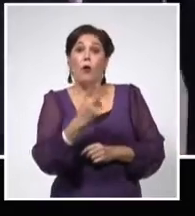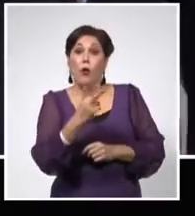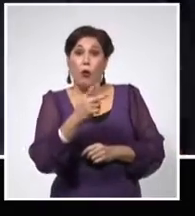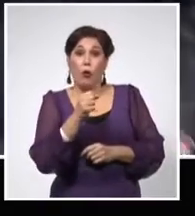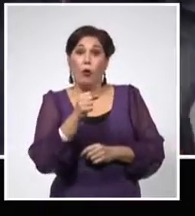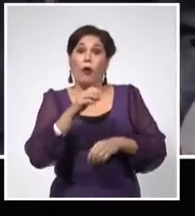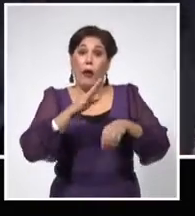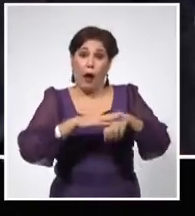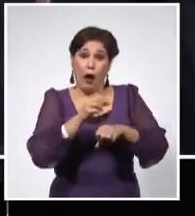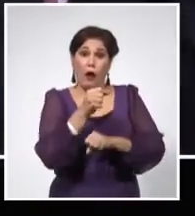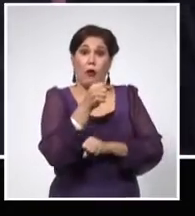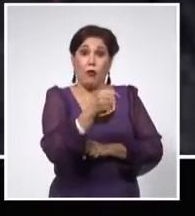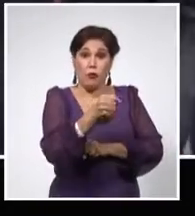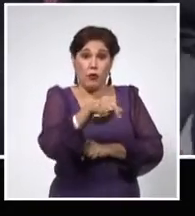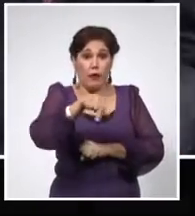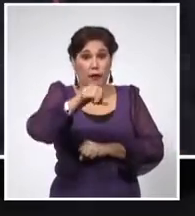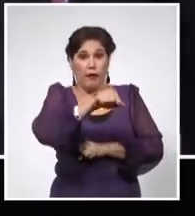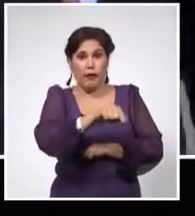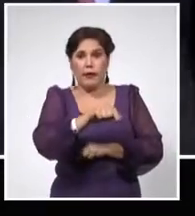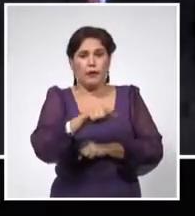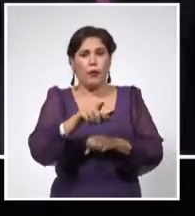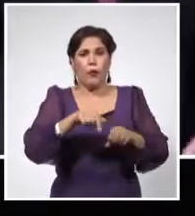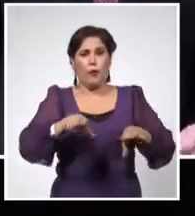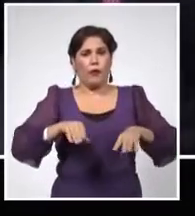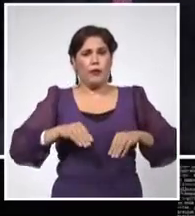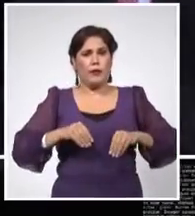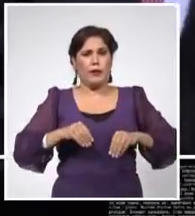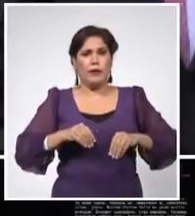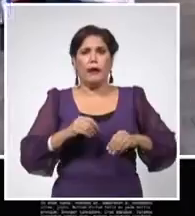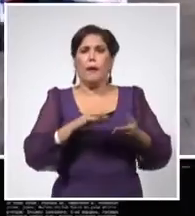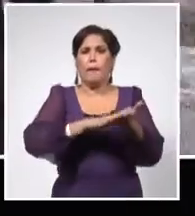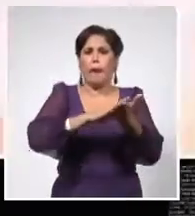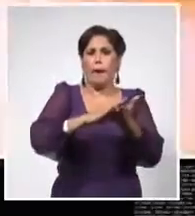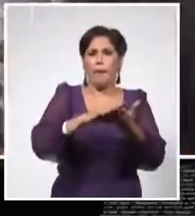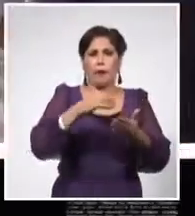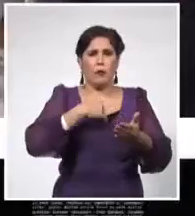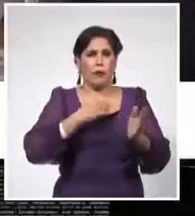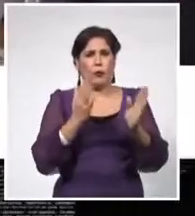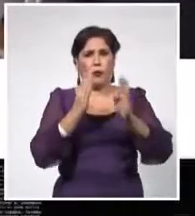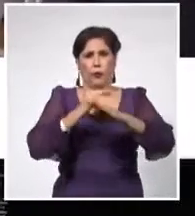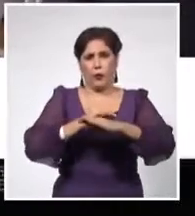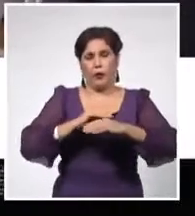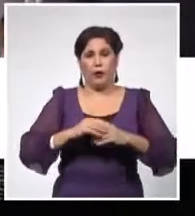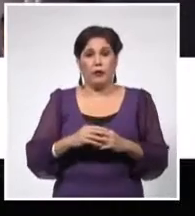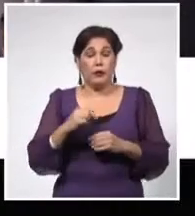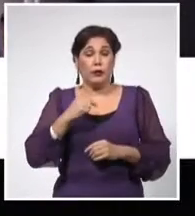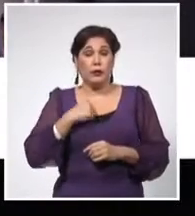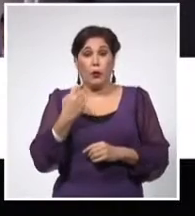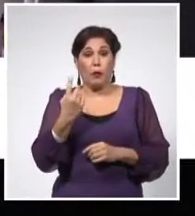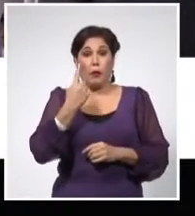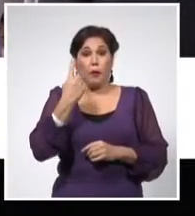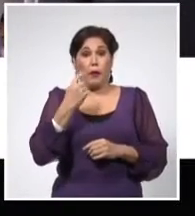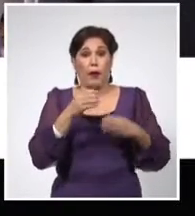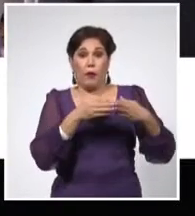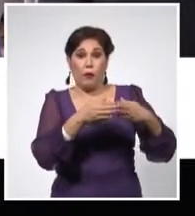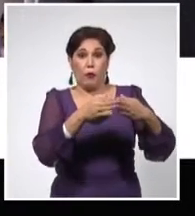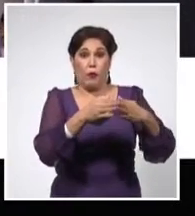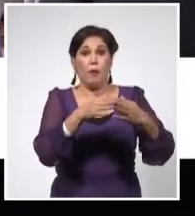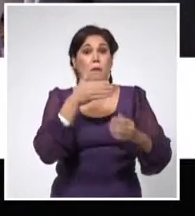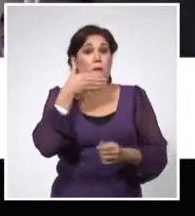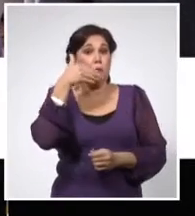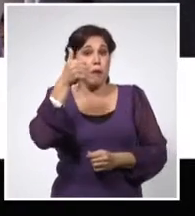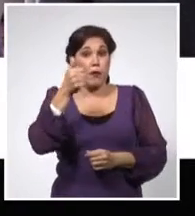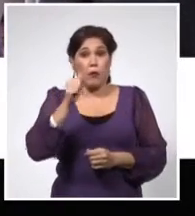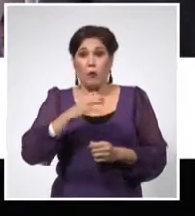a Carnival de haber utilizado sin su consentimiento estos puertos nacionalizados. Fue la primera línea de cruceros en beneficiarse de